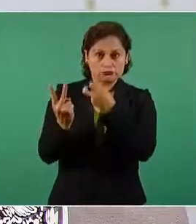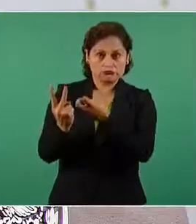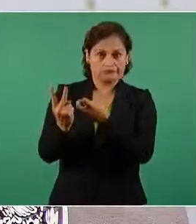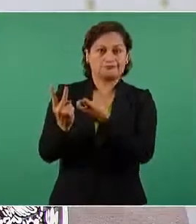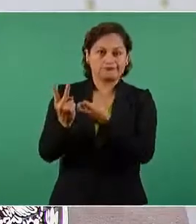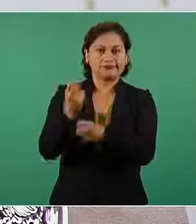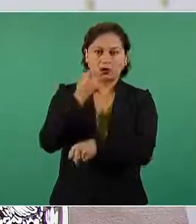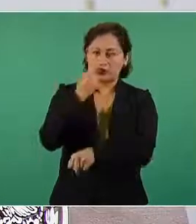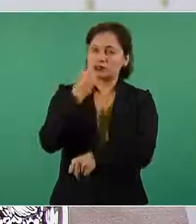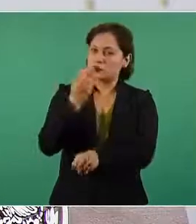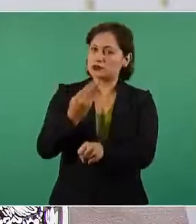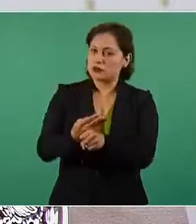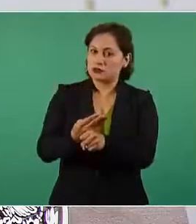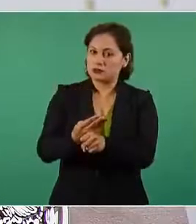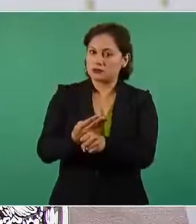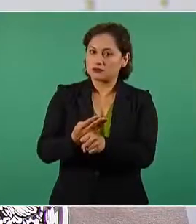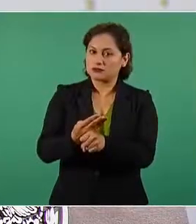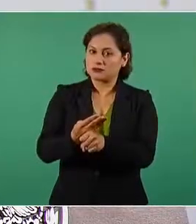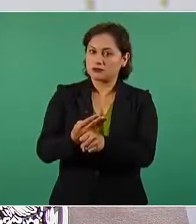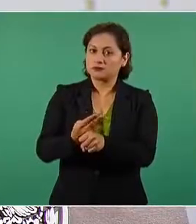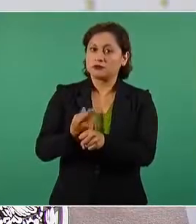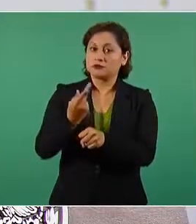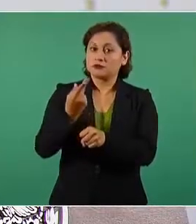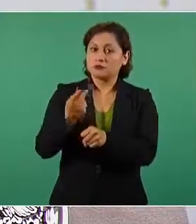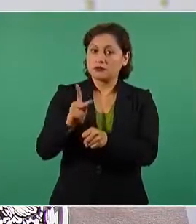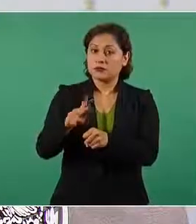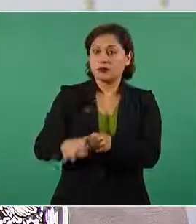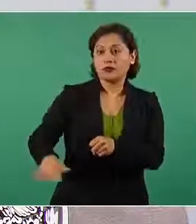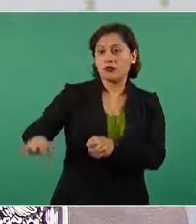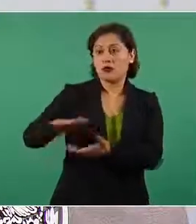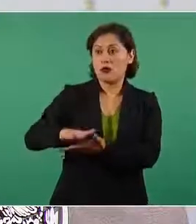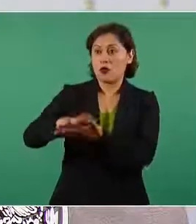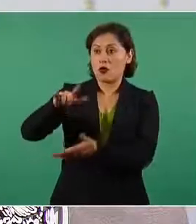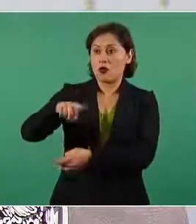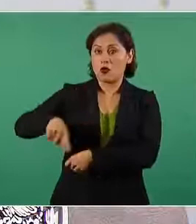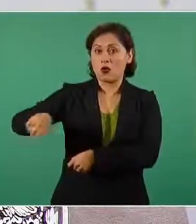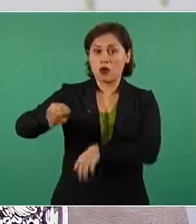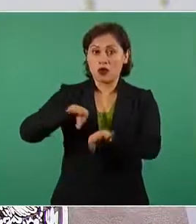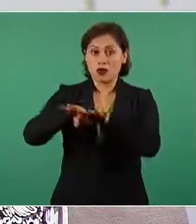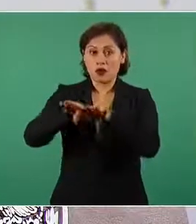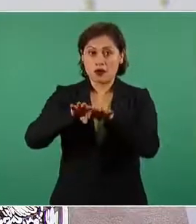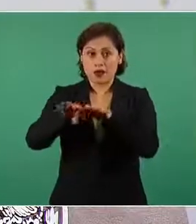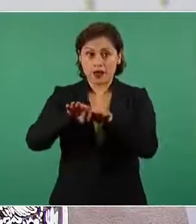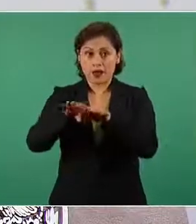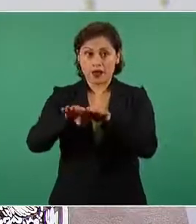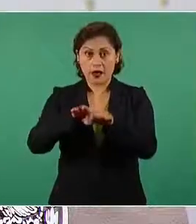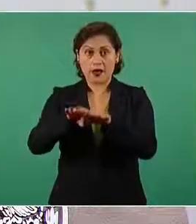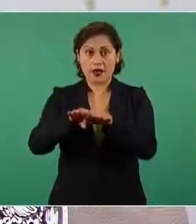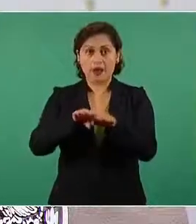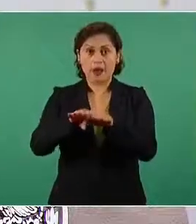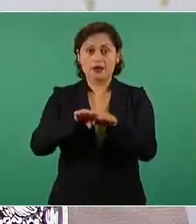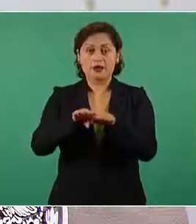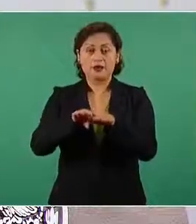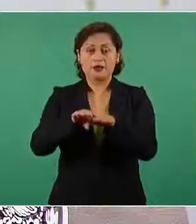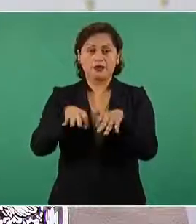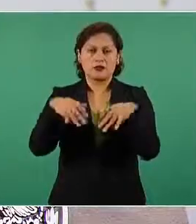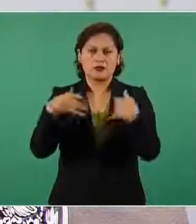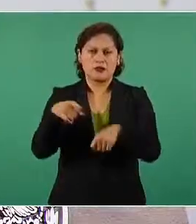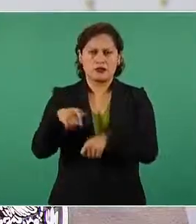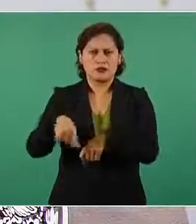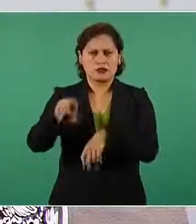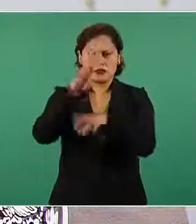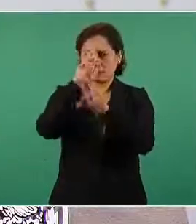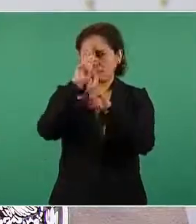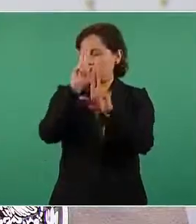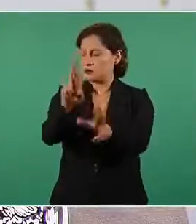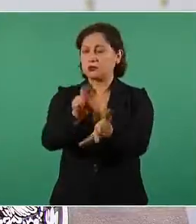en todos los casos hay completo, absoluto respeto a los